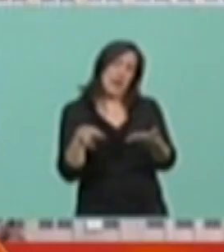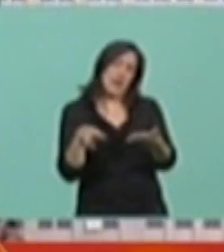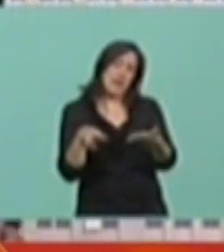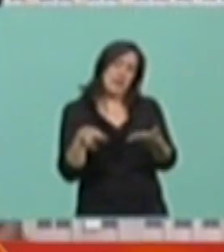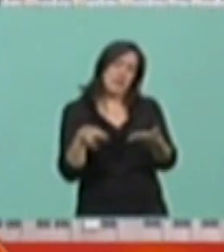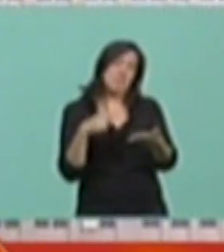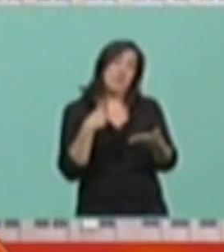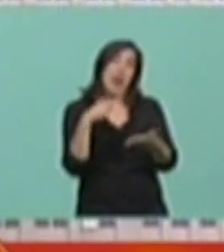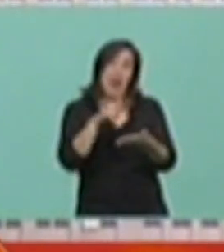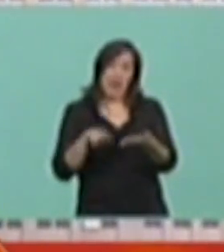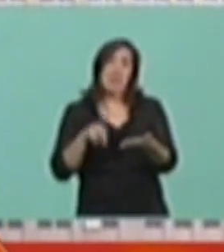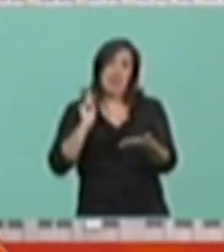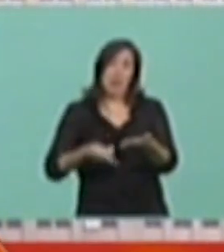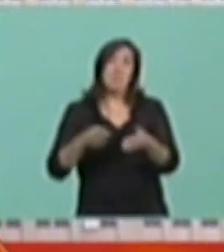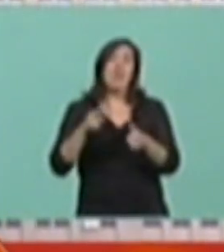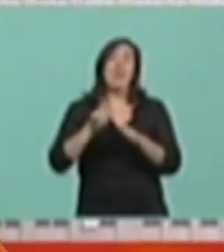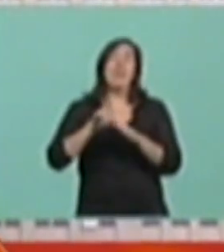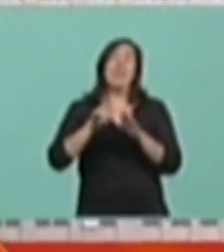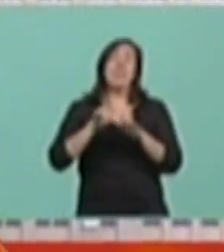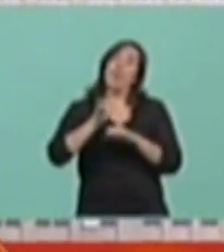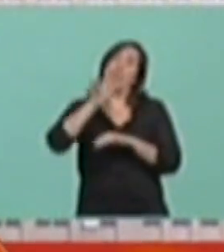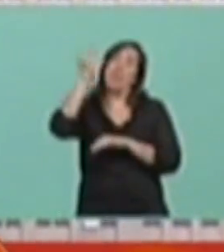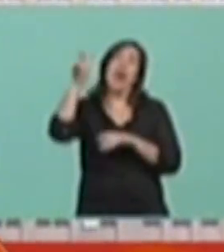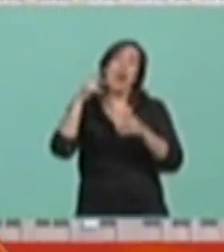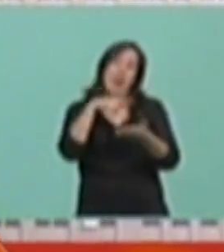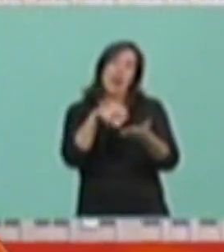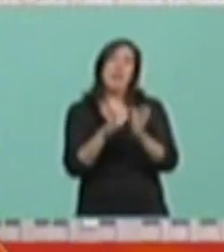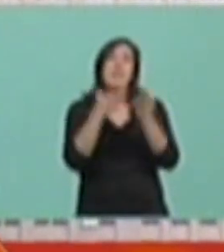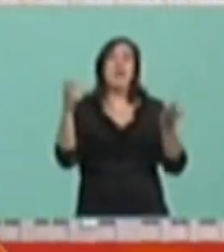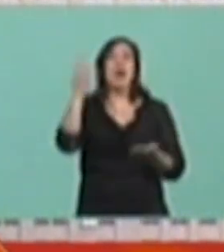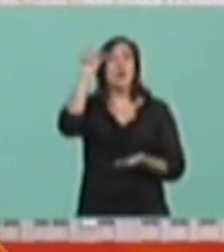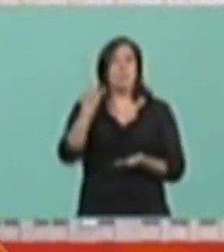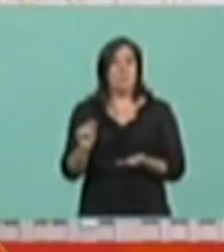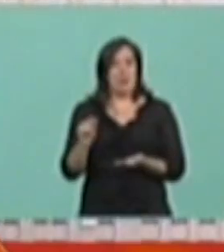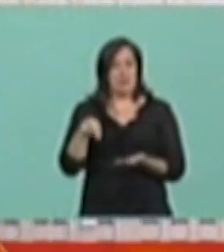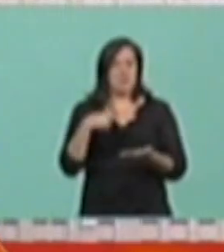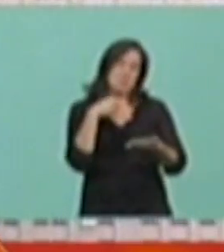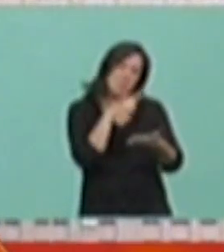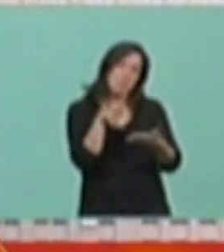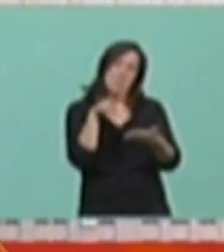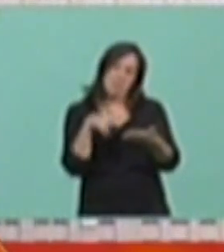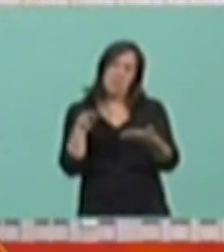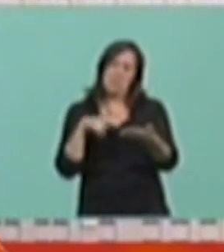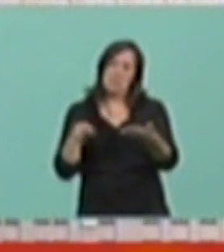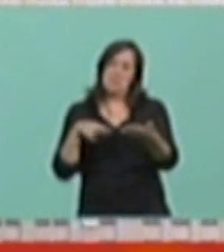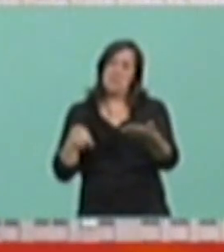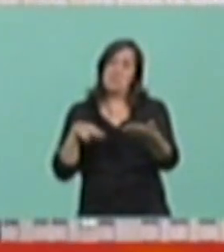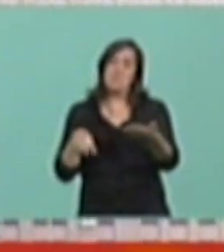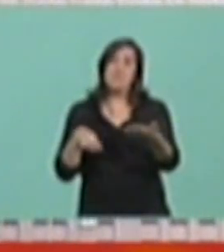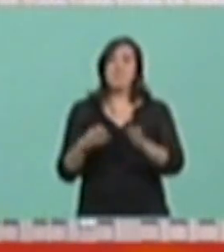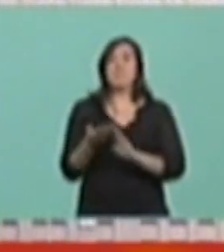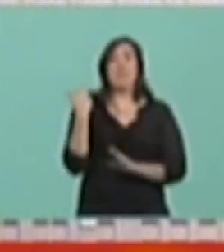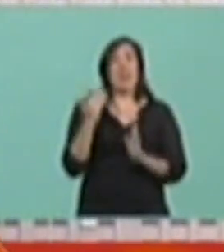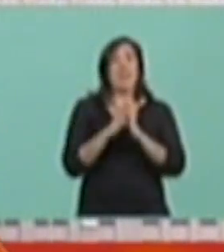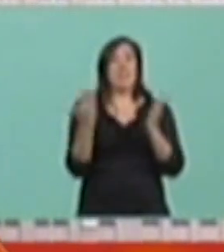de haber hecho circular ese borrador misterioso de proyecto de ley que había circulado días antes,